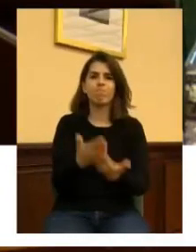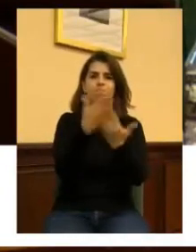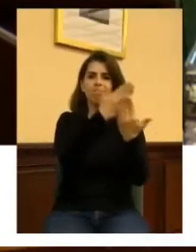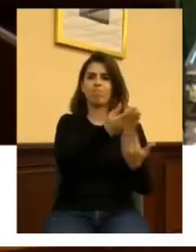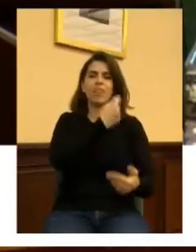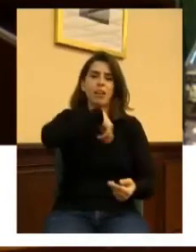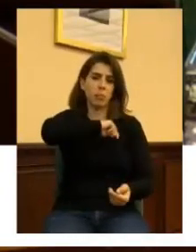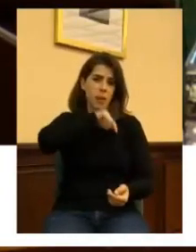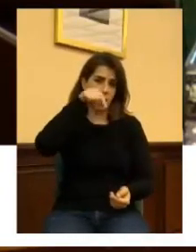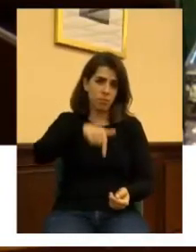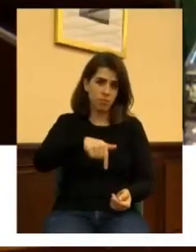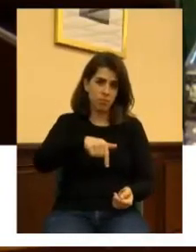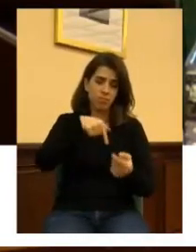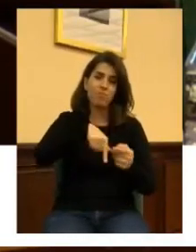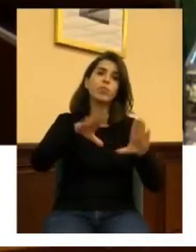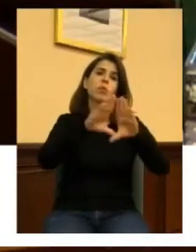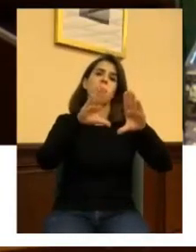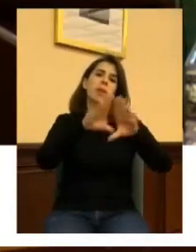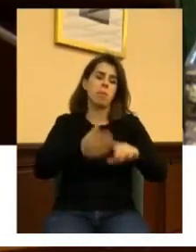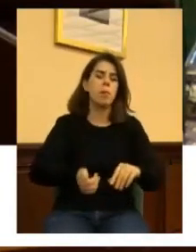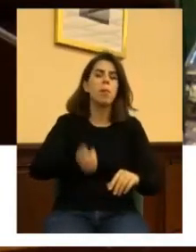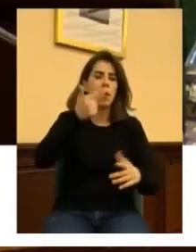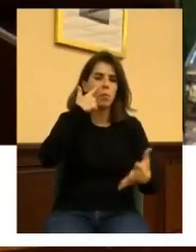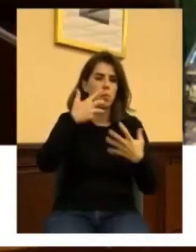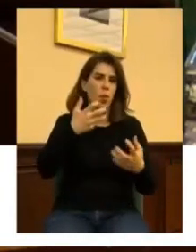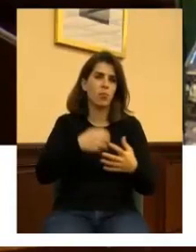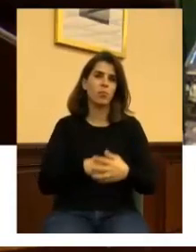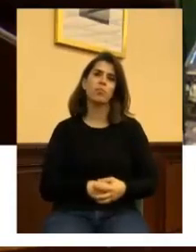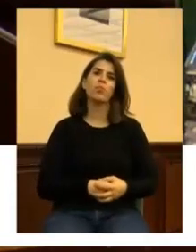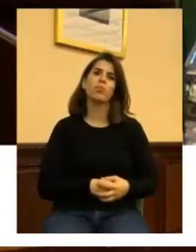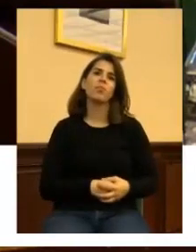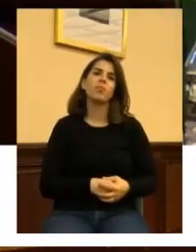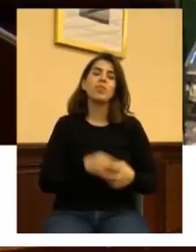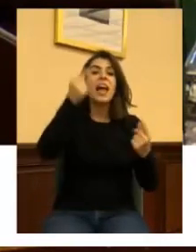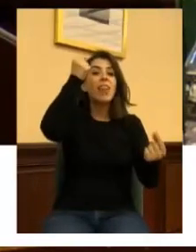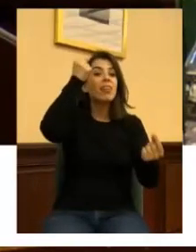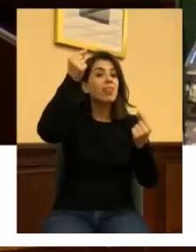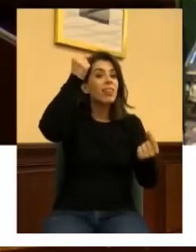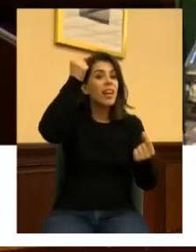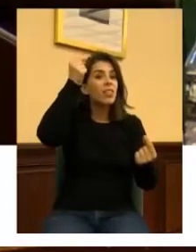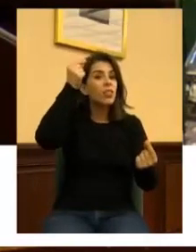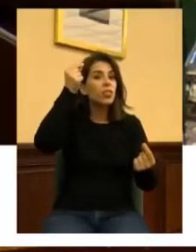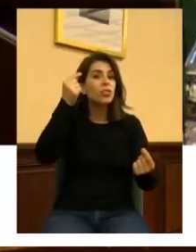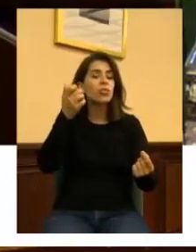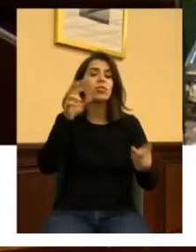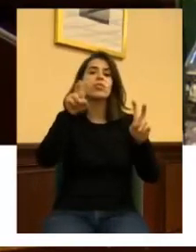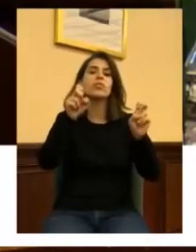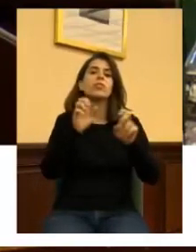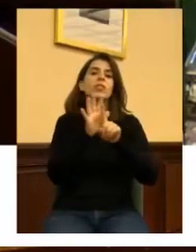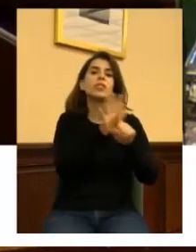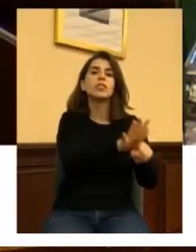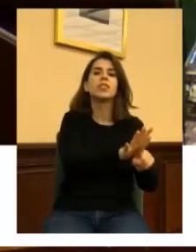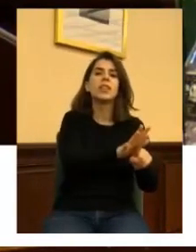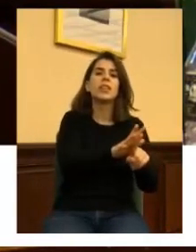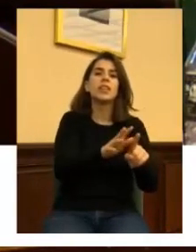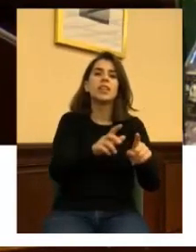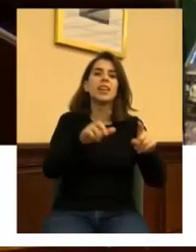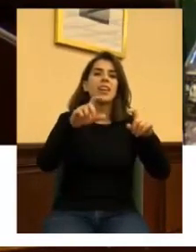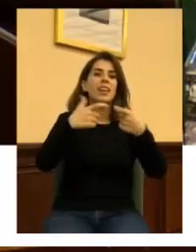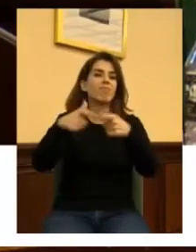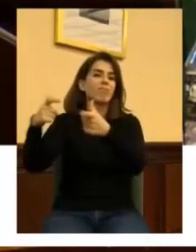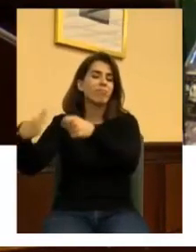muy especialmente en la Comunidad de Madrid. Algunos datos sobre segregación escolar por perfil socioeconómico.